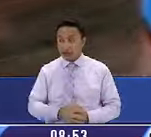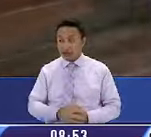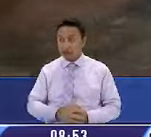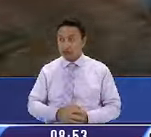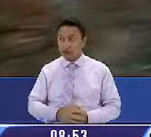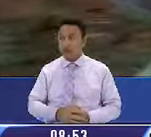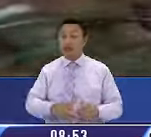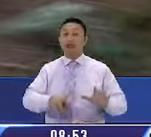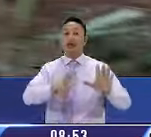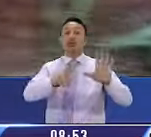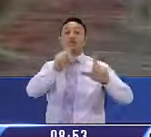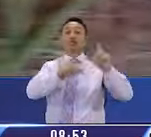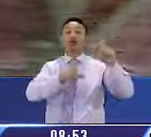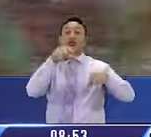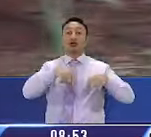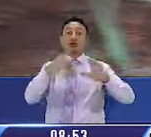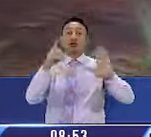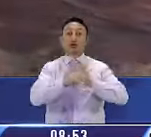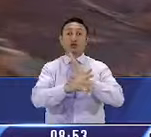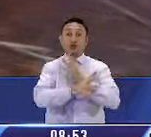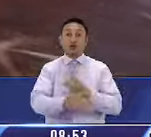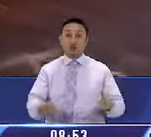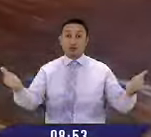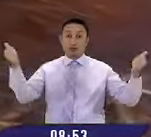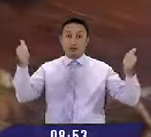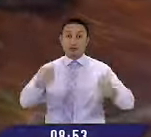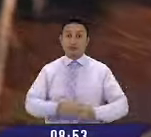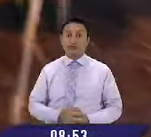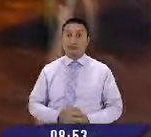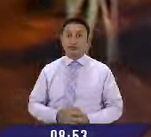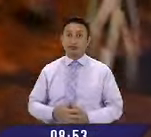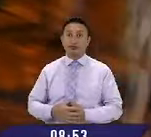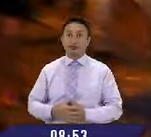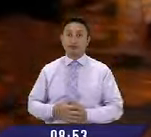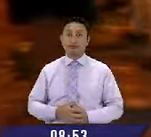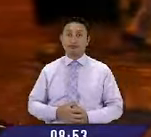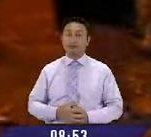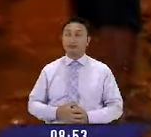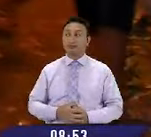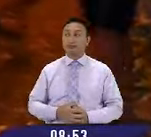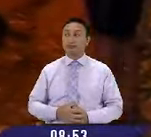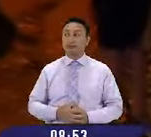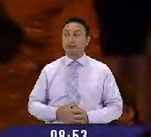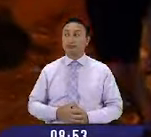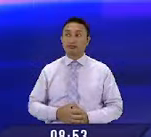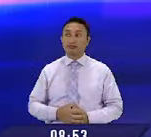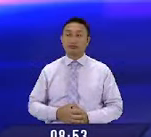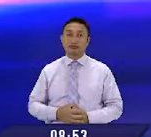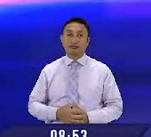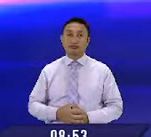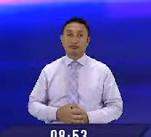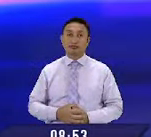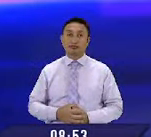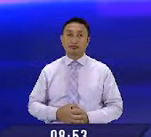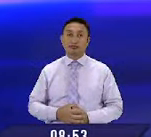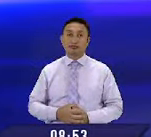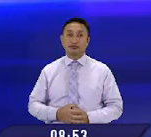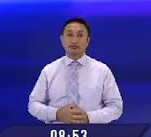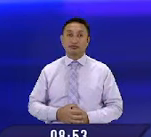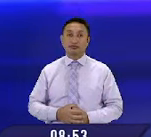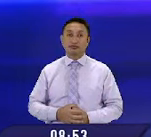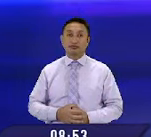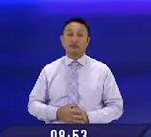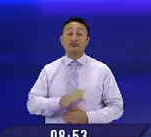de 7 personas reportadas como desaparecidas. En Naranjito informó Miguel Laje. Bares y moteles